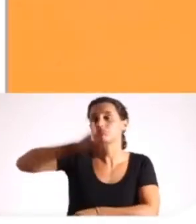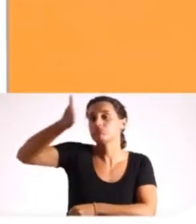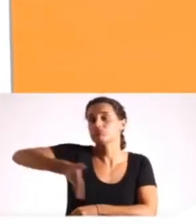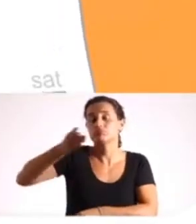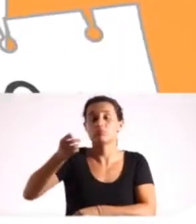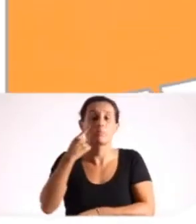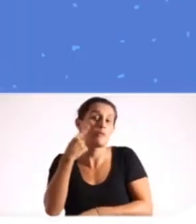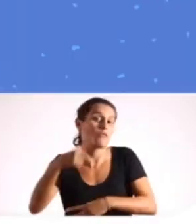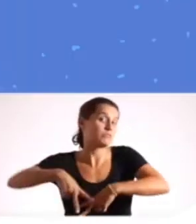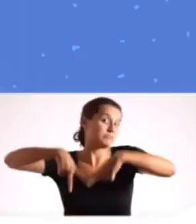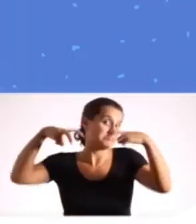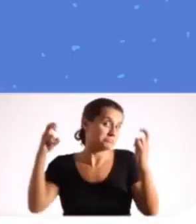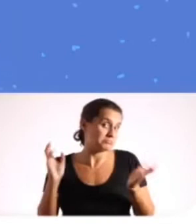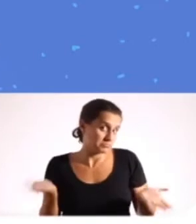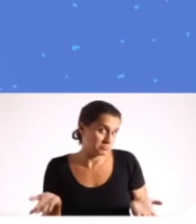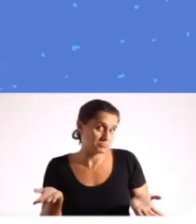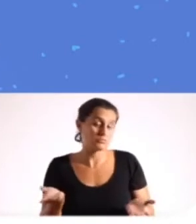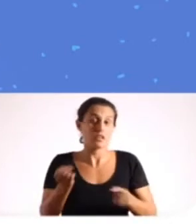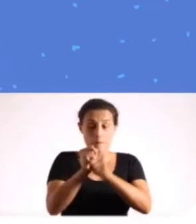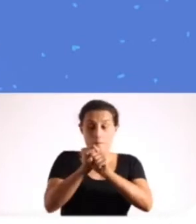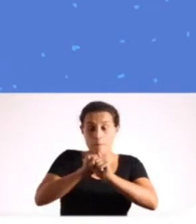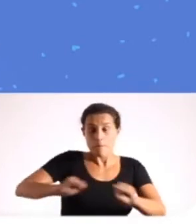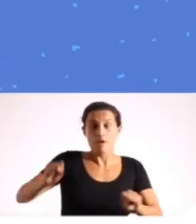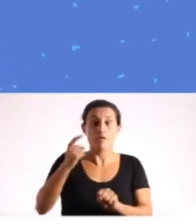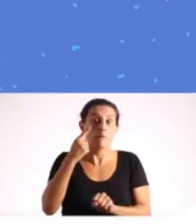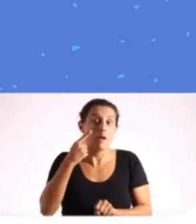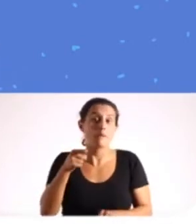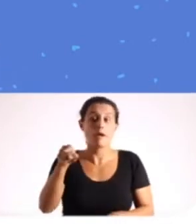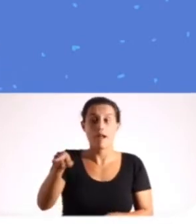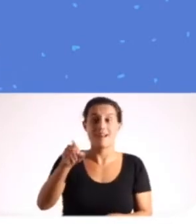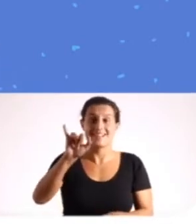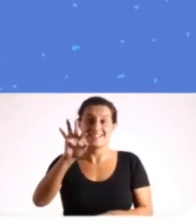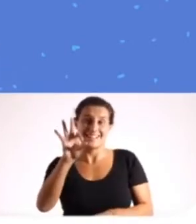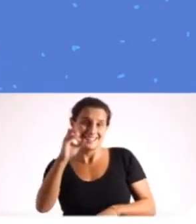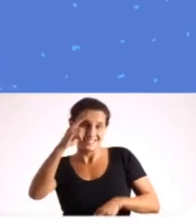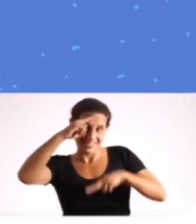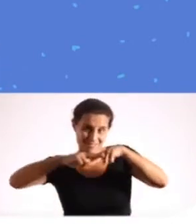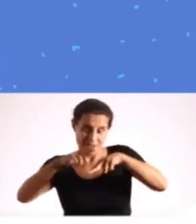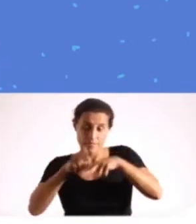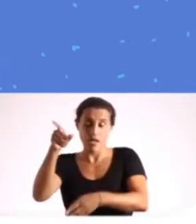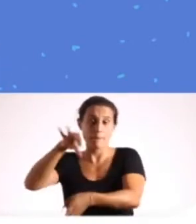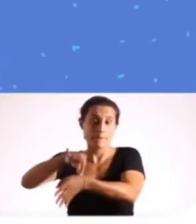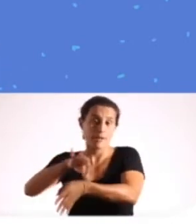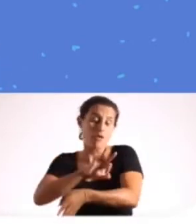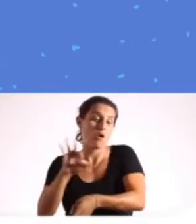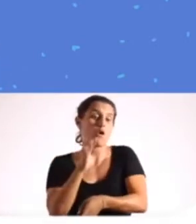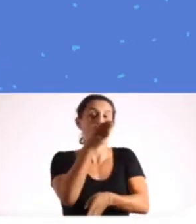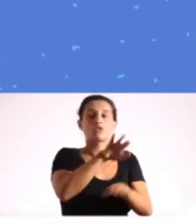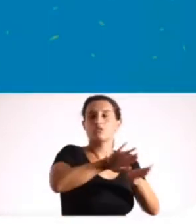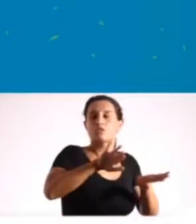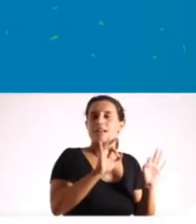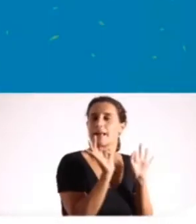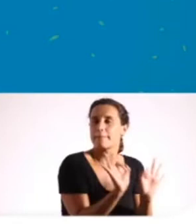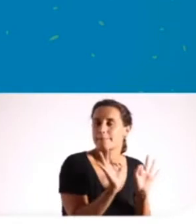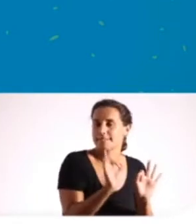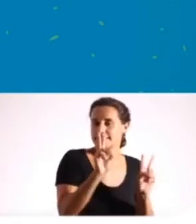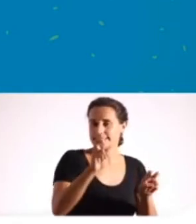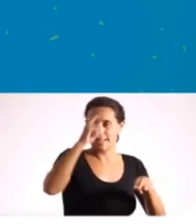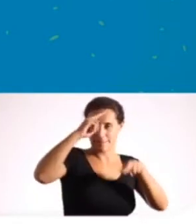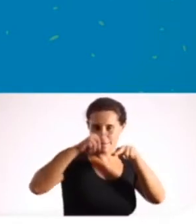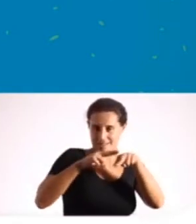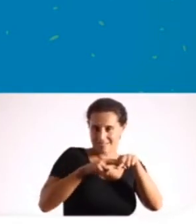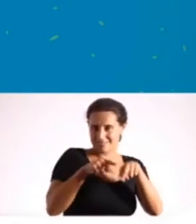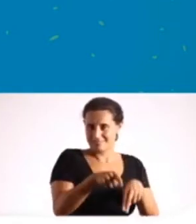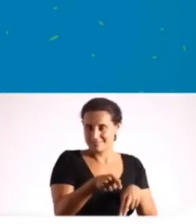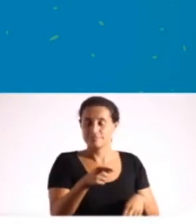año. Puedes hacer una prueba de ITS con tu médico o en una consulta de salud sexual y reproductiva. Algunas